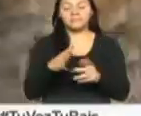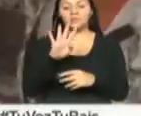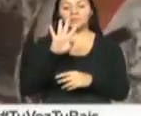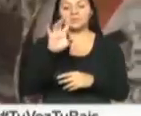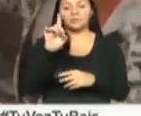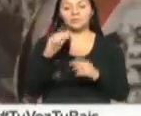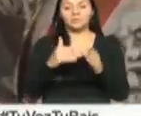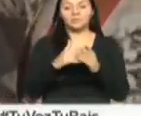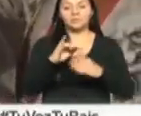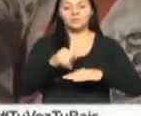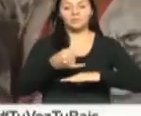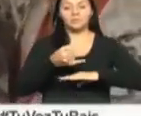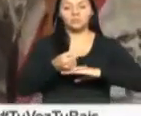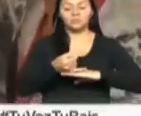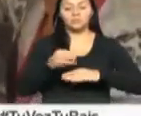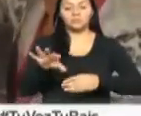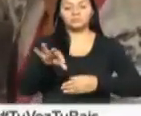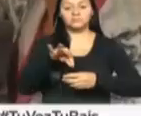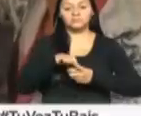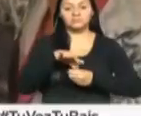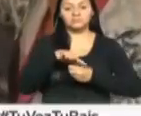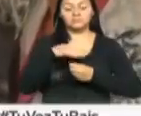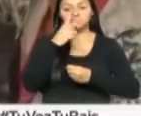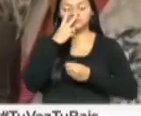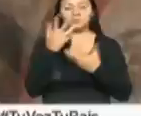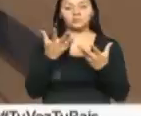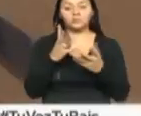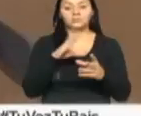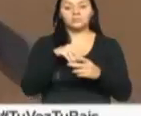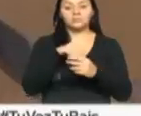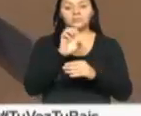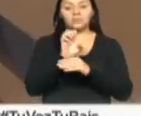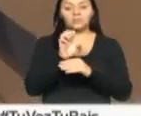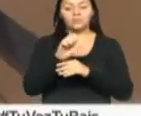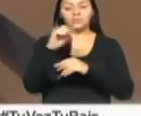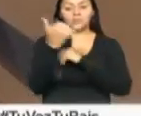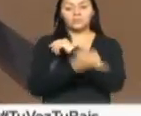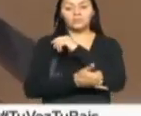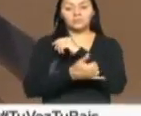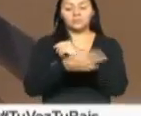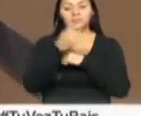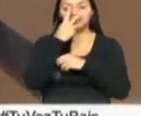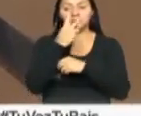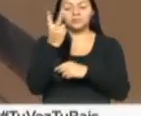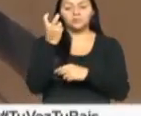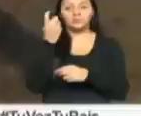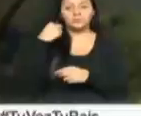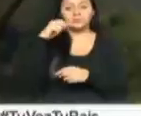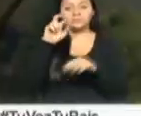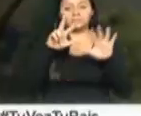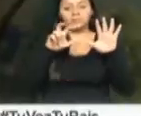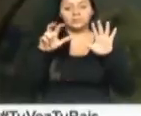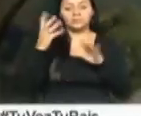mil juntas receptoras del voto habilitadas en todo el país y en el exterior para que los